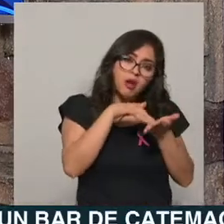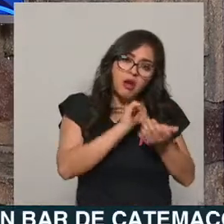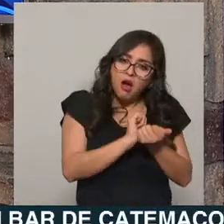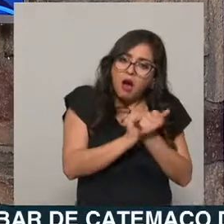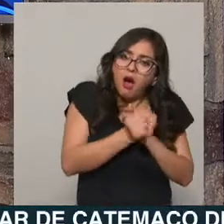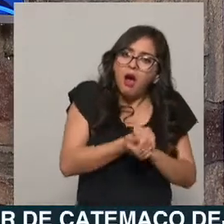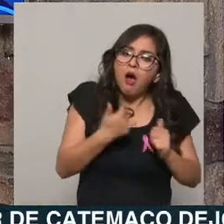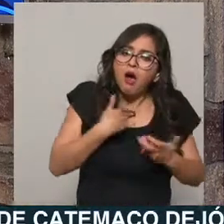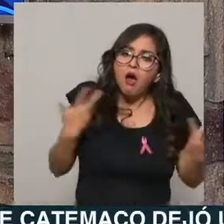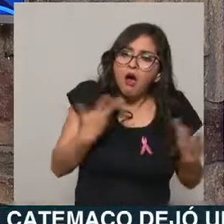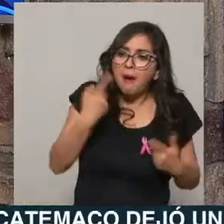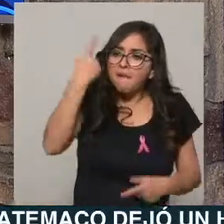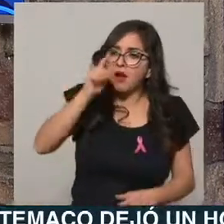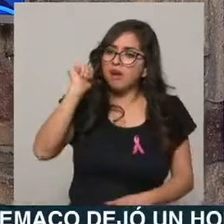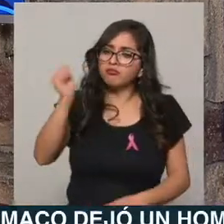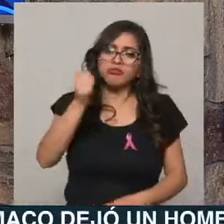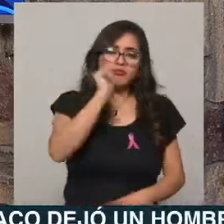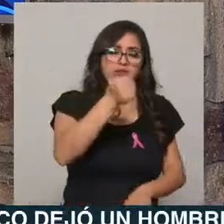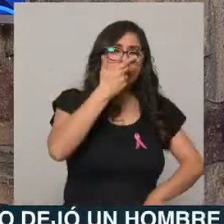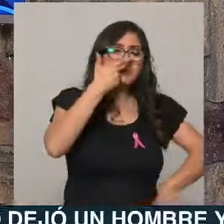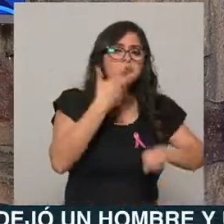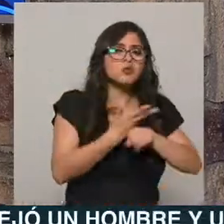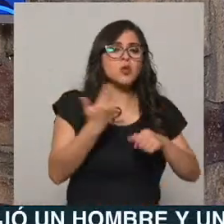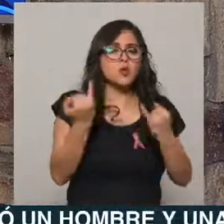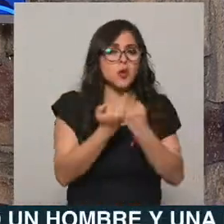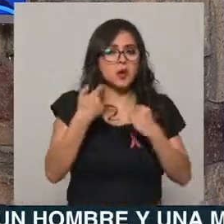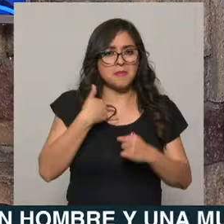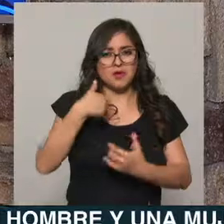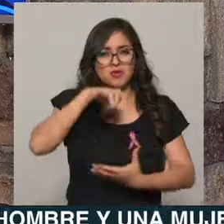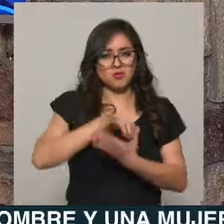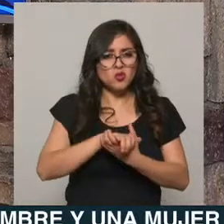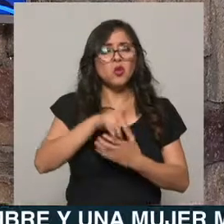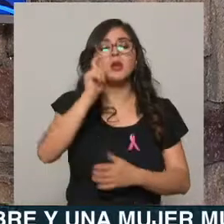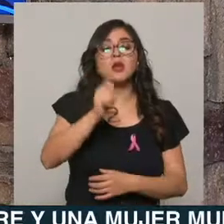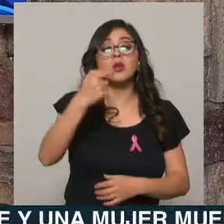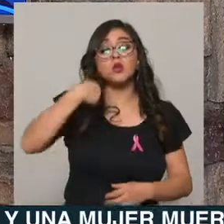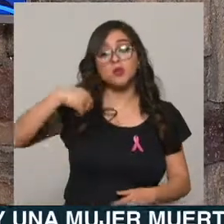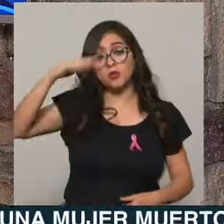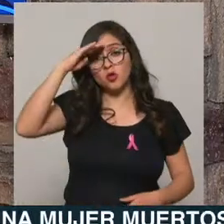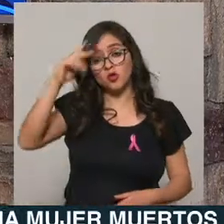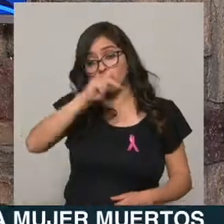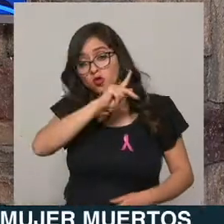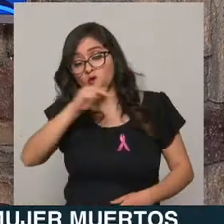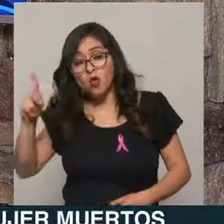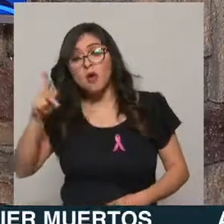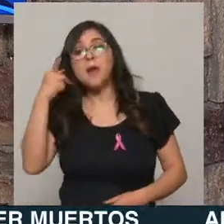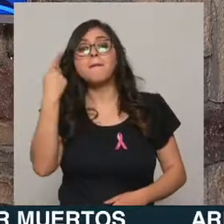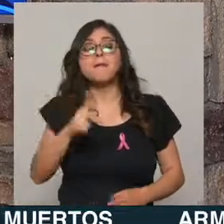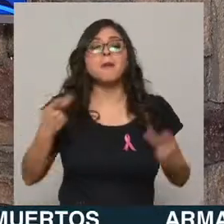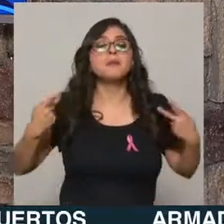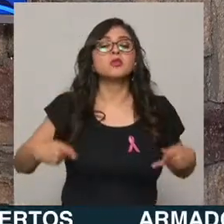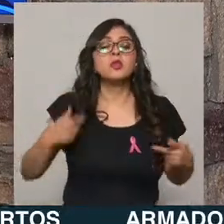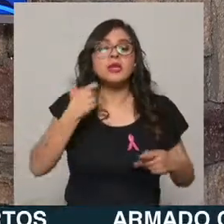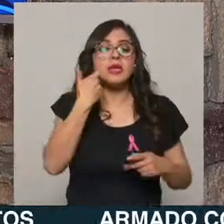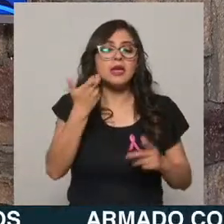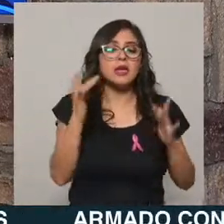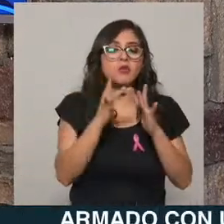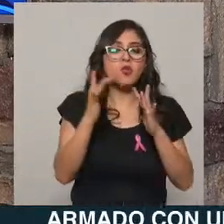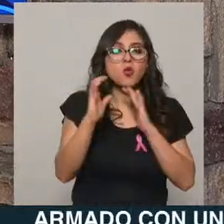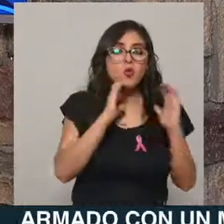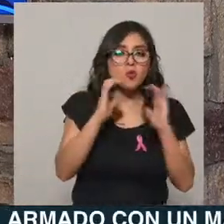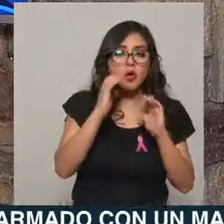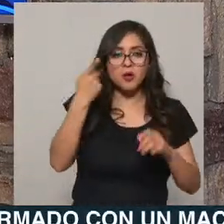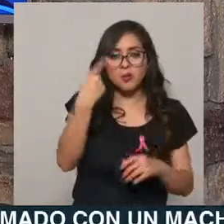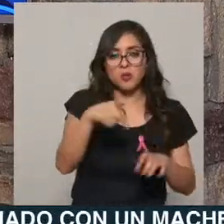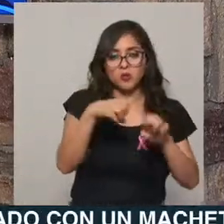cosas, inclusive para con el marido. Entonces no te diría que es para todos, pero sí para aquellas personas que quieren comunicarse de una manera distinta con su